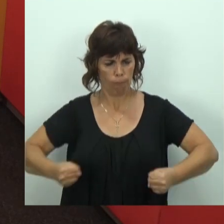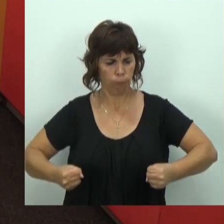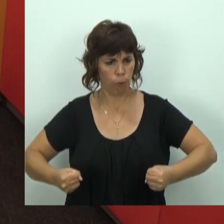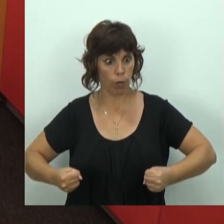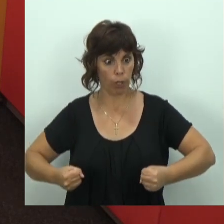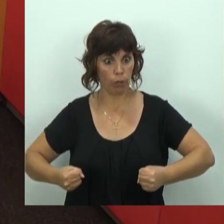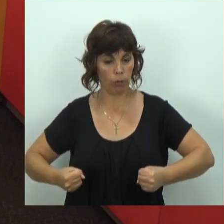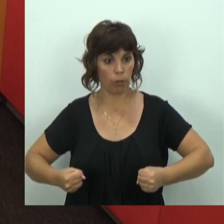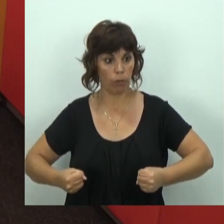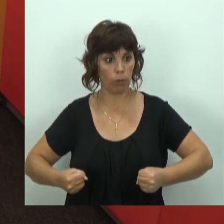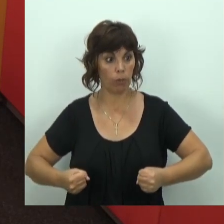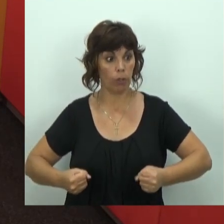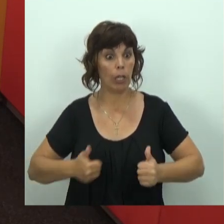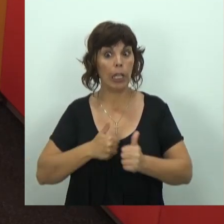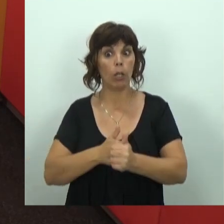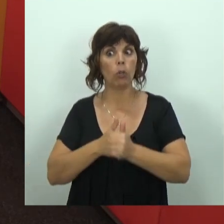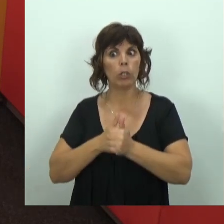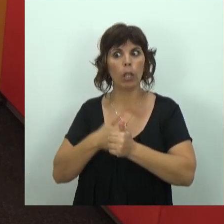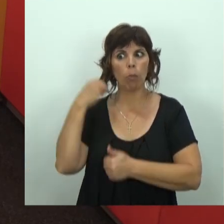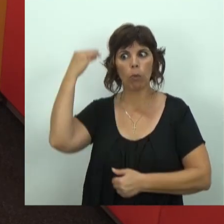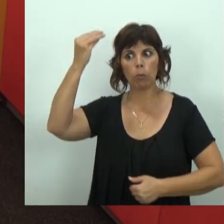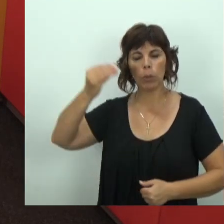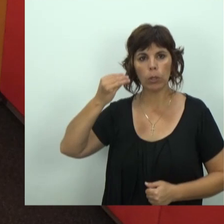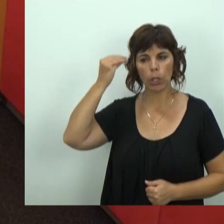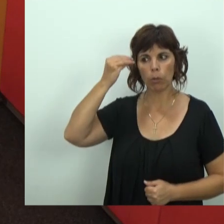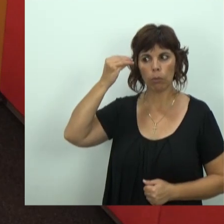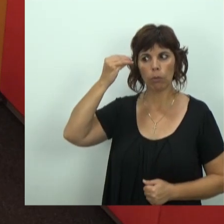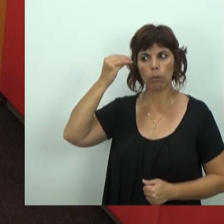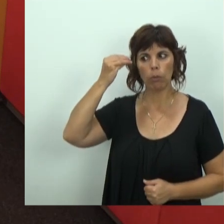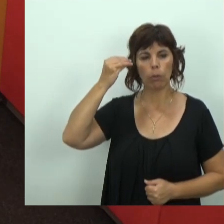que ellos llegaron a la conclusión, Señor,